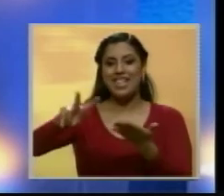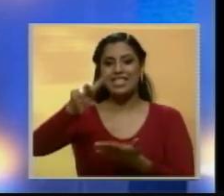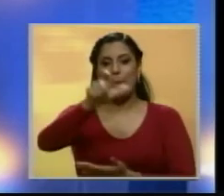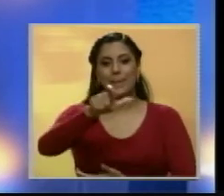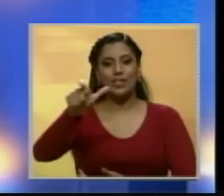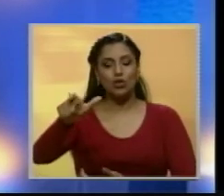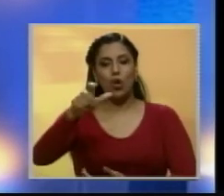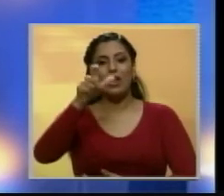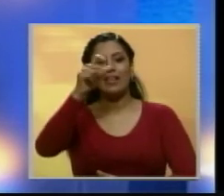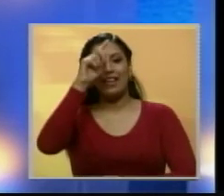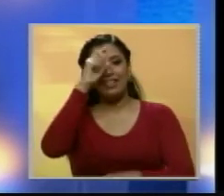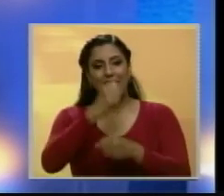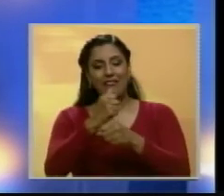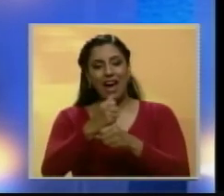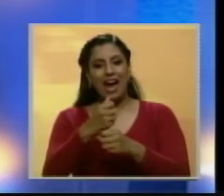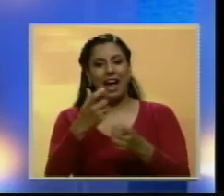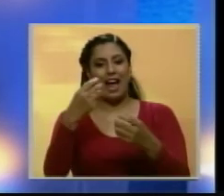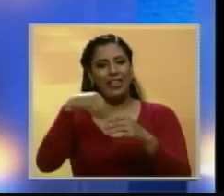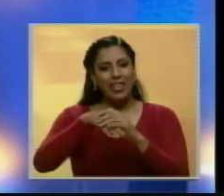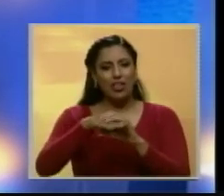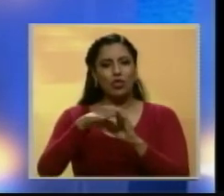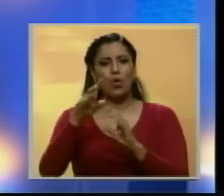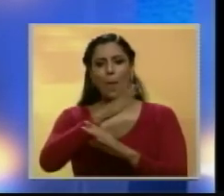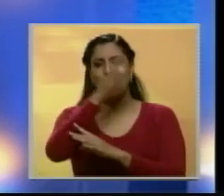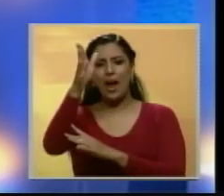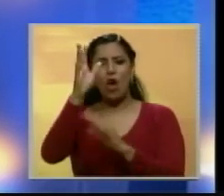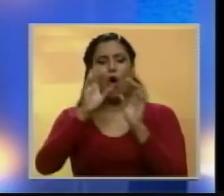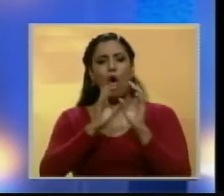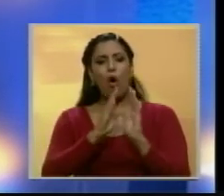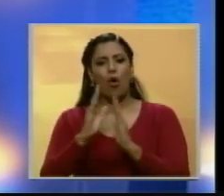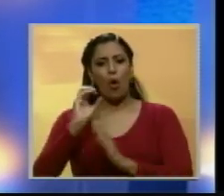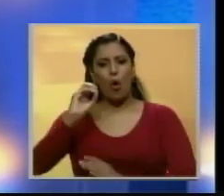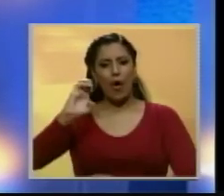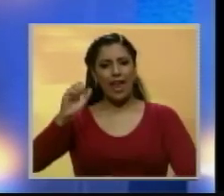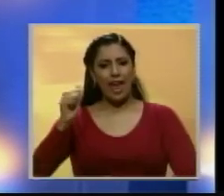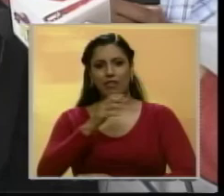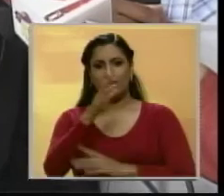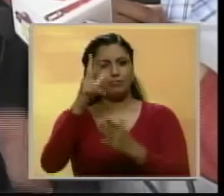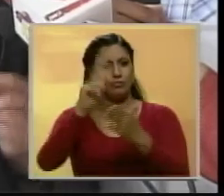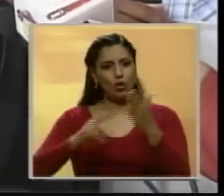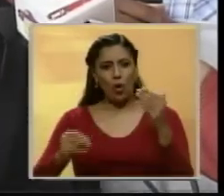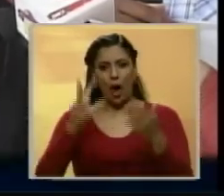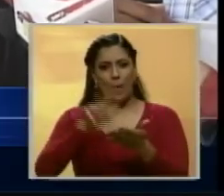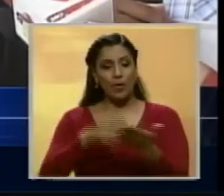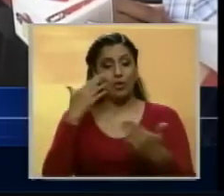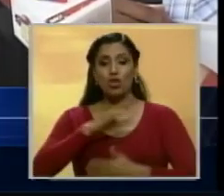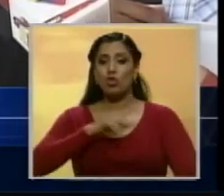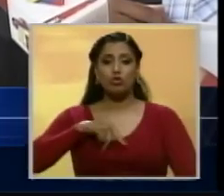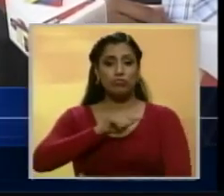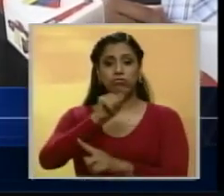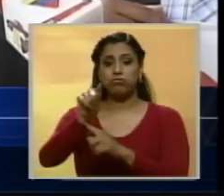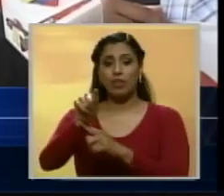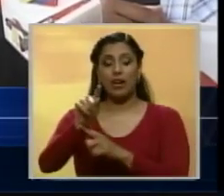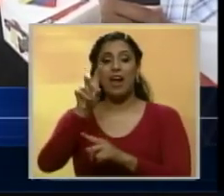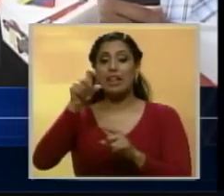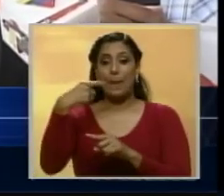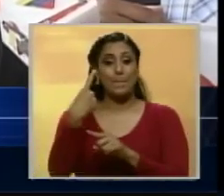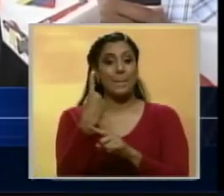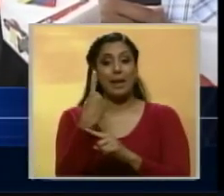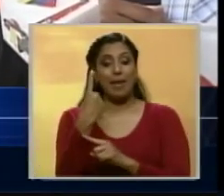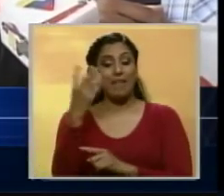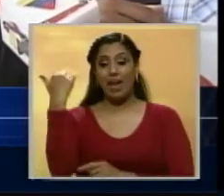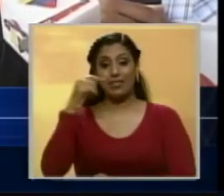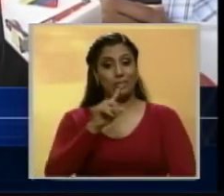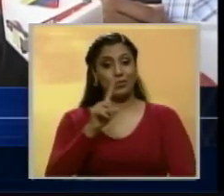funcionarios diplomáticos venezolanos que debían asistir a un evento en la Organización de Estados Americanos. Queremos señalar que esta no es la primera vez